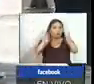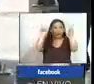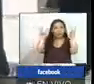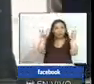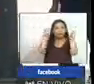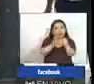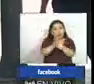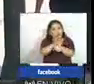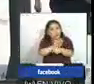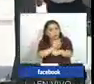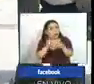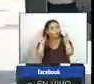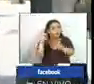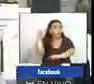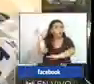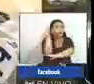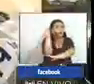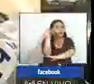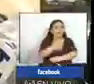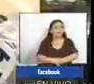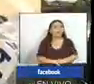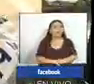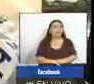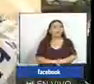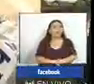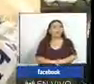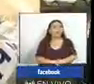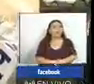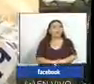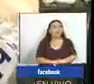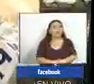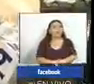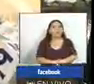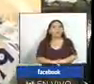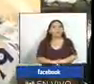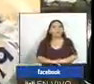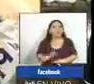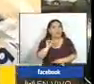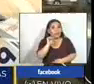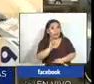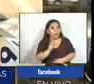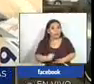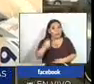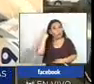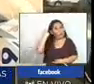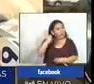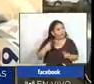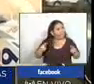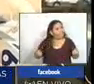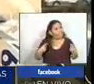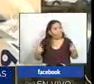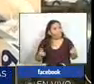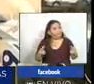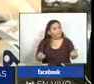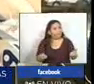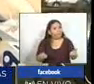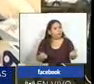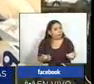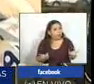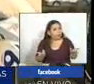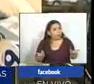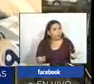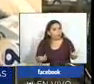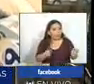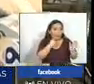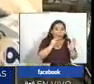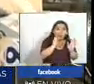pandemia y la emergencia nacional. La importancia que tendría de hacerlo lo más rápido posible es porque hay detalles